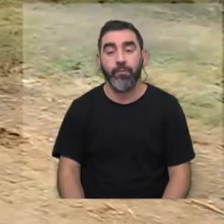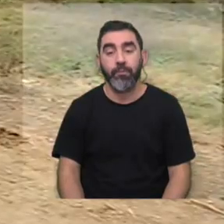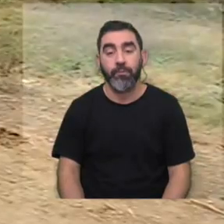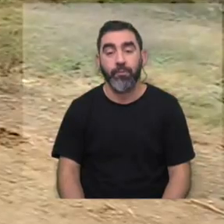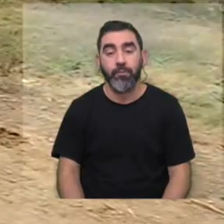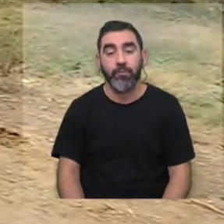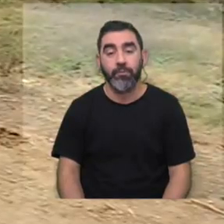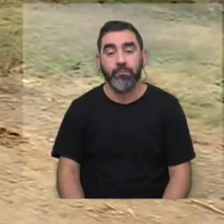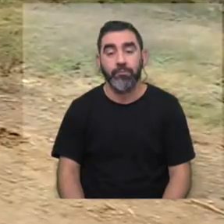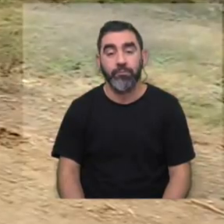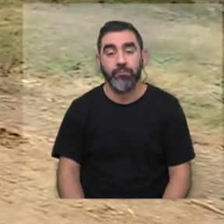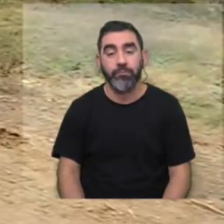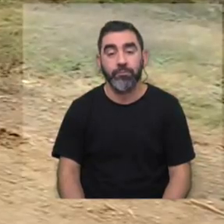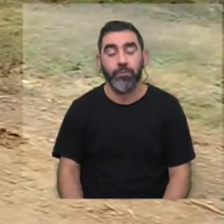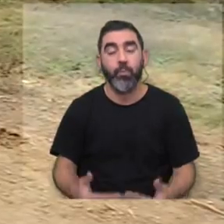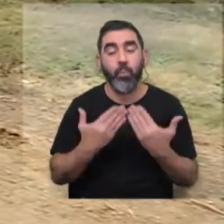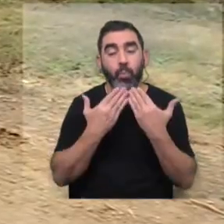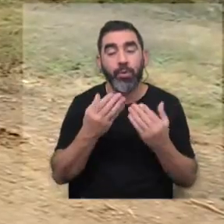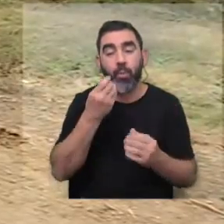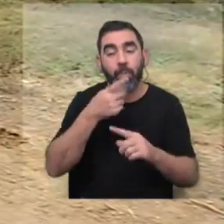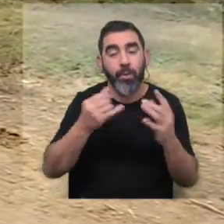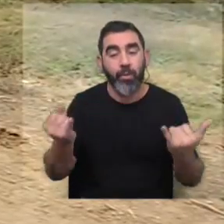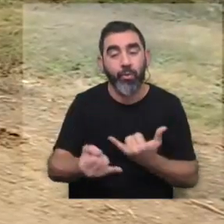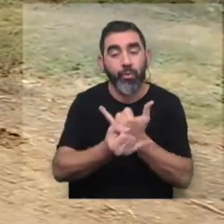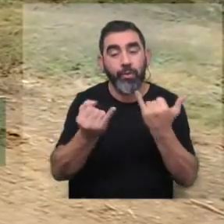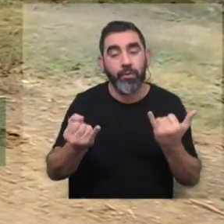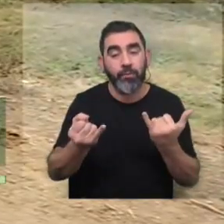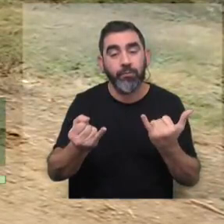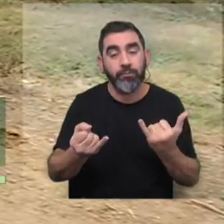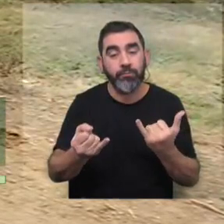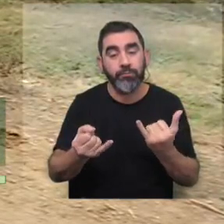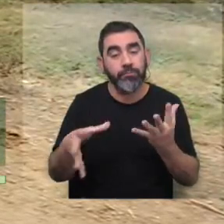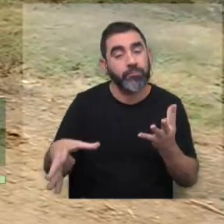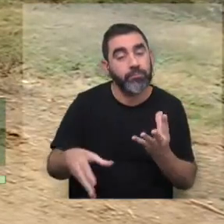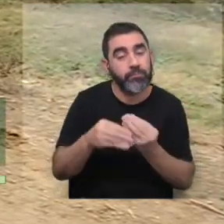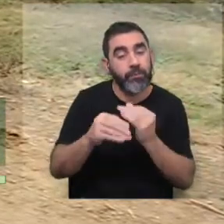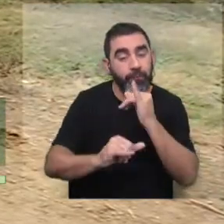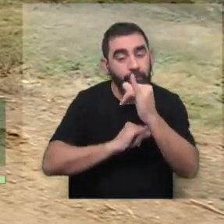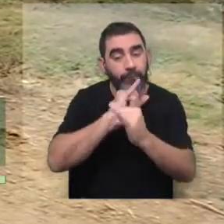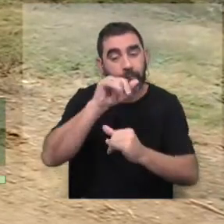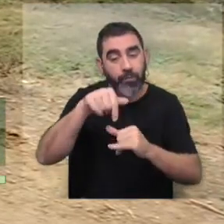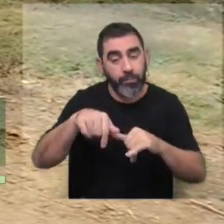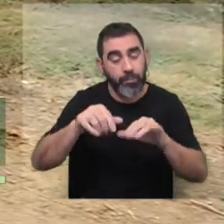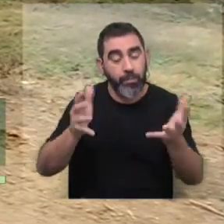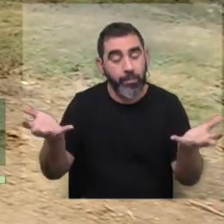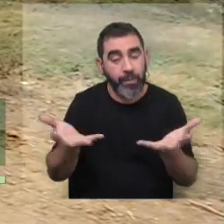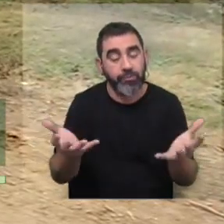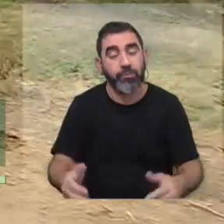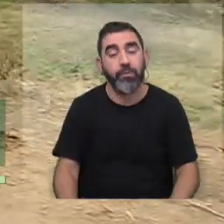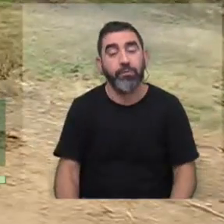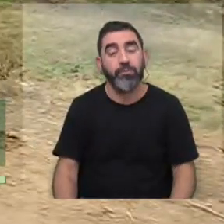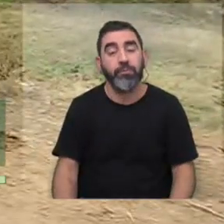gusto Sí rosina muchas gracias buen mediodía para todos para complementar la información que vienen detallando en